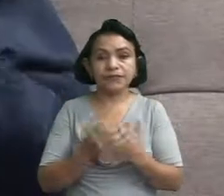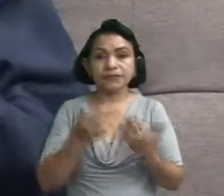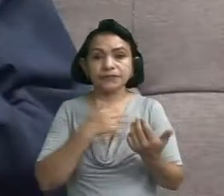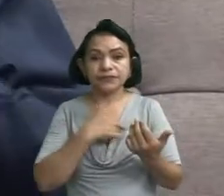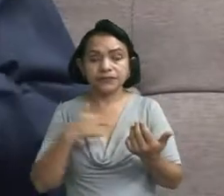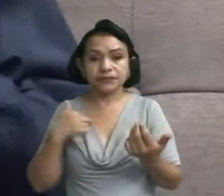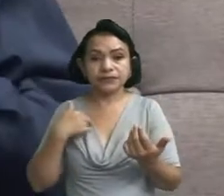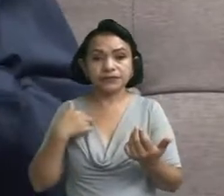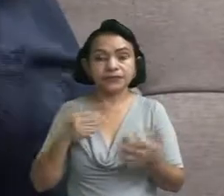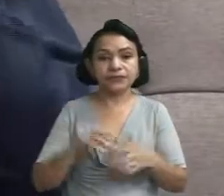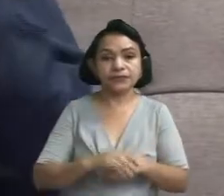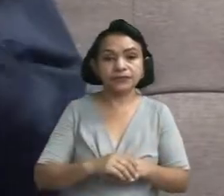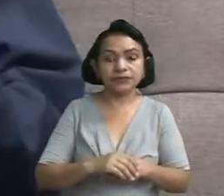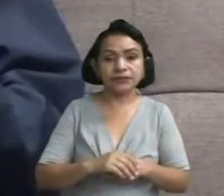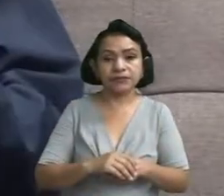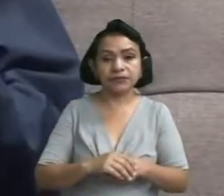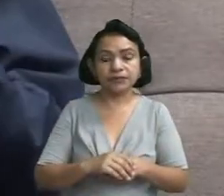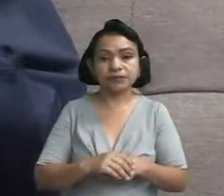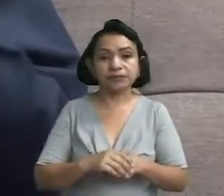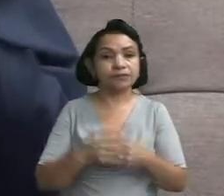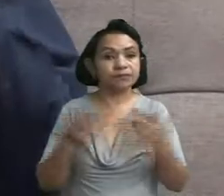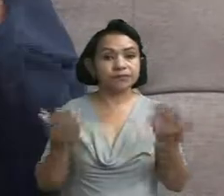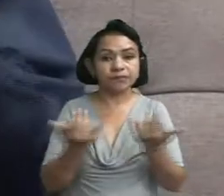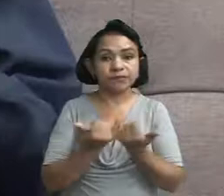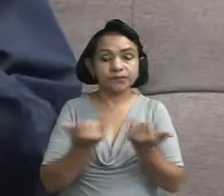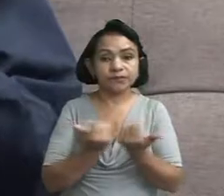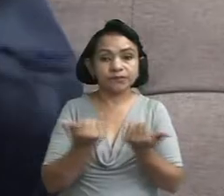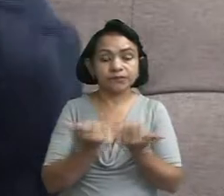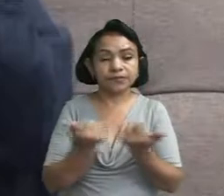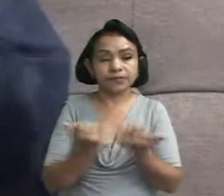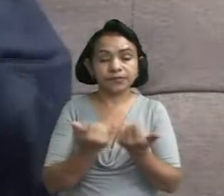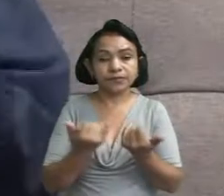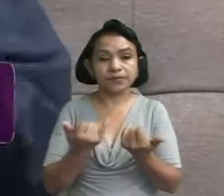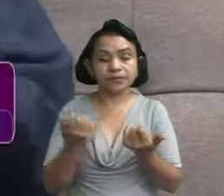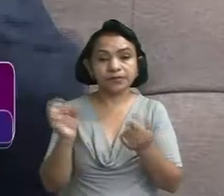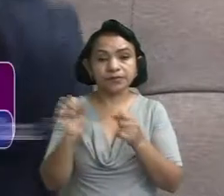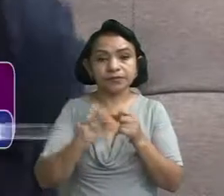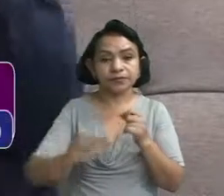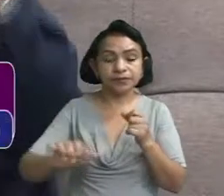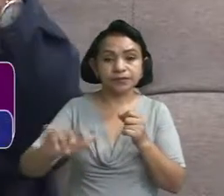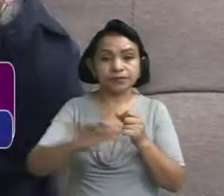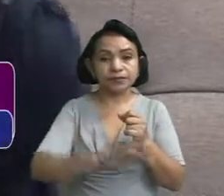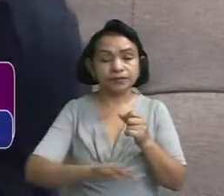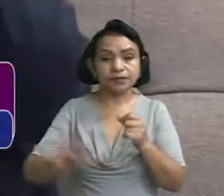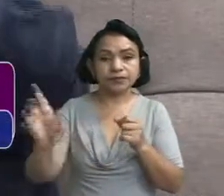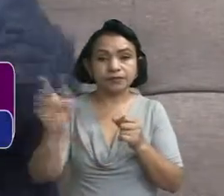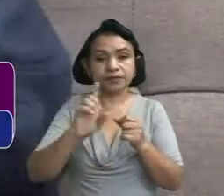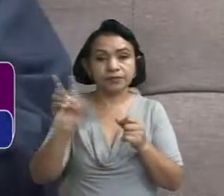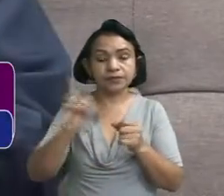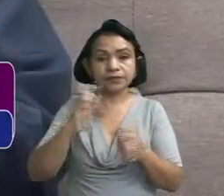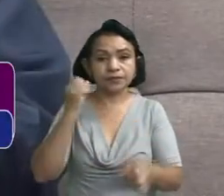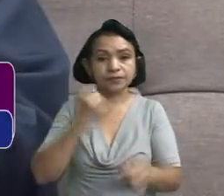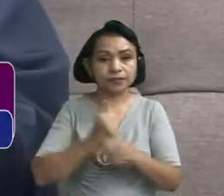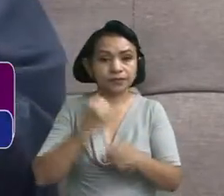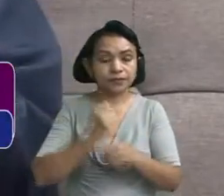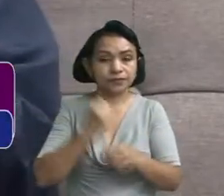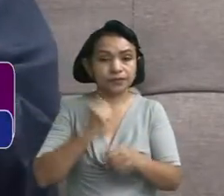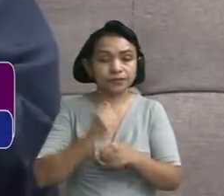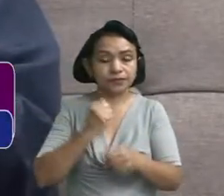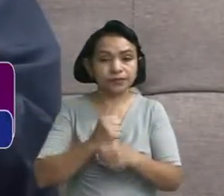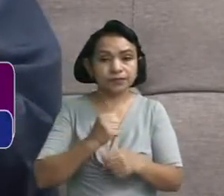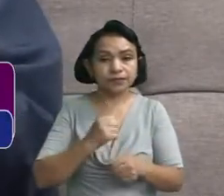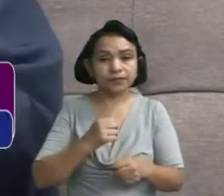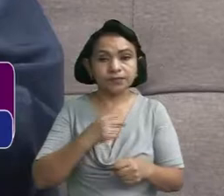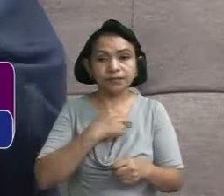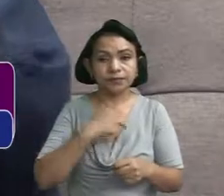habían cooperativas, había toda una dinámica económica, una economía democrática, una economía social, donde estaban los trabajadores, eran protagonistas en la